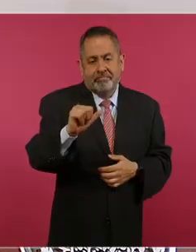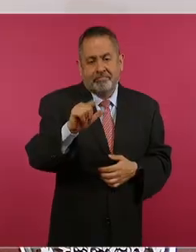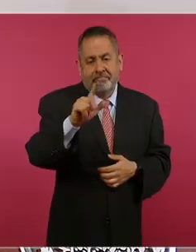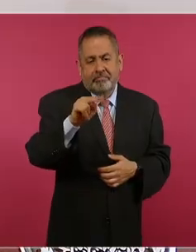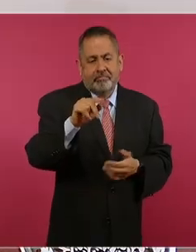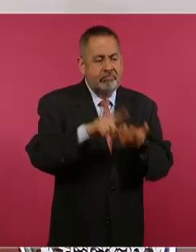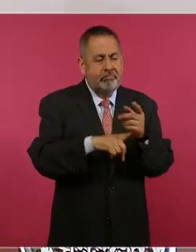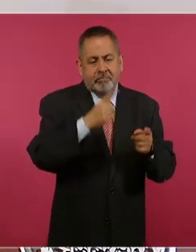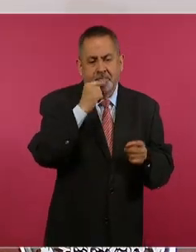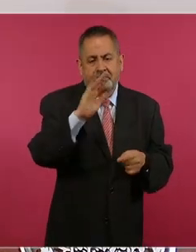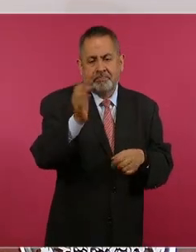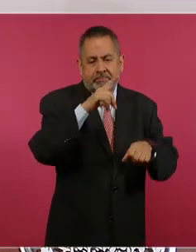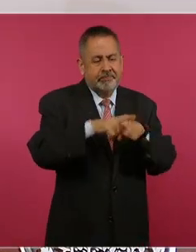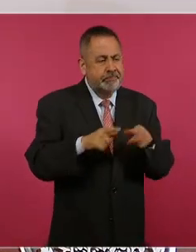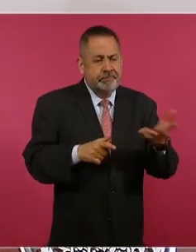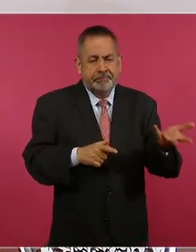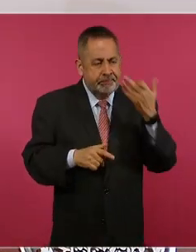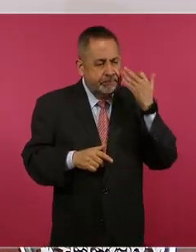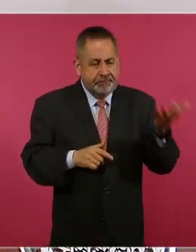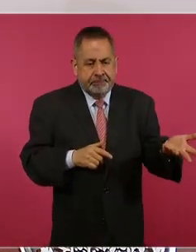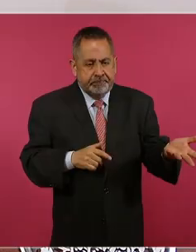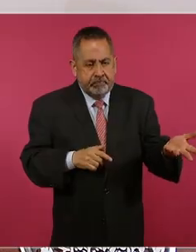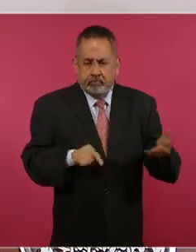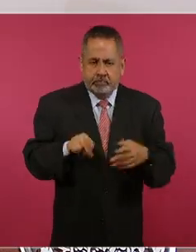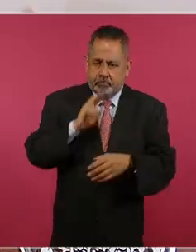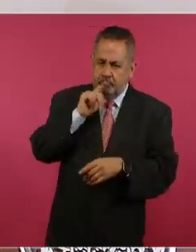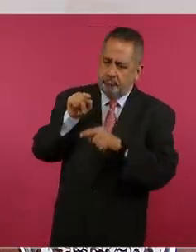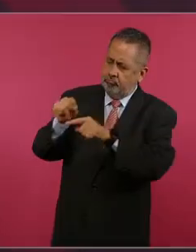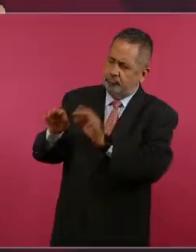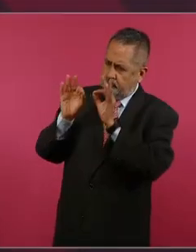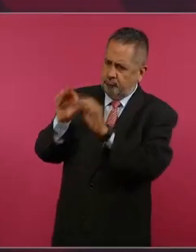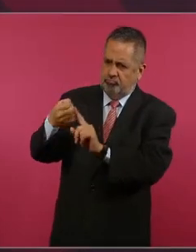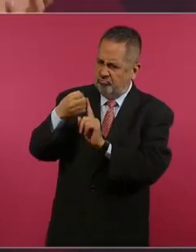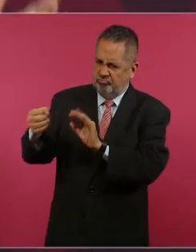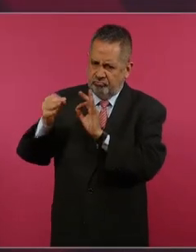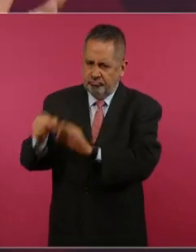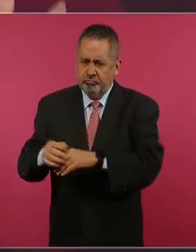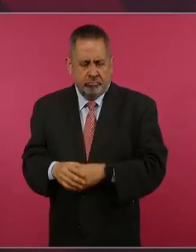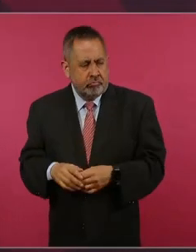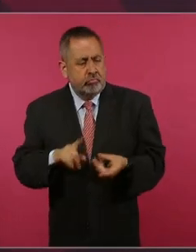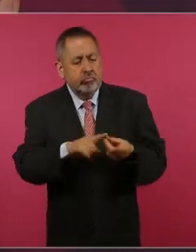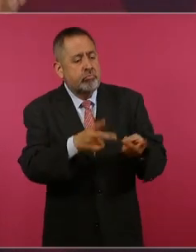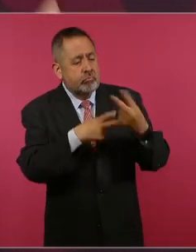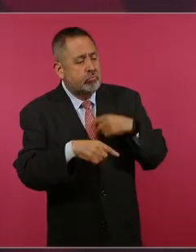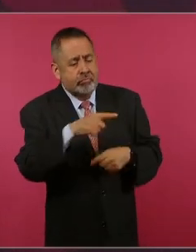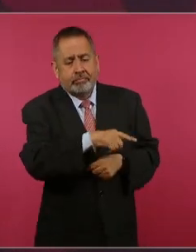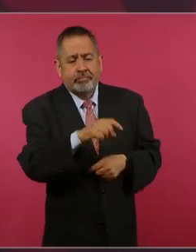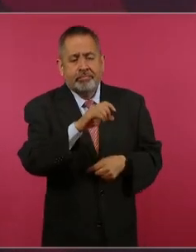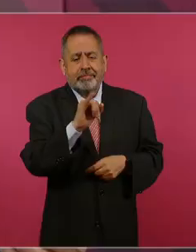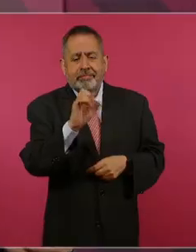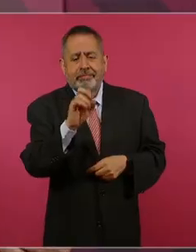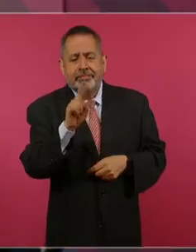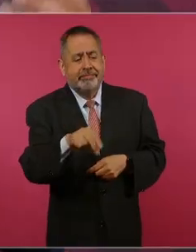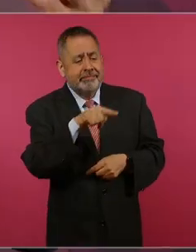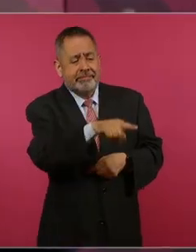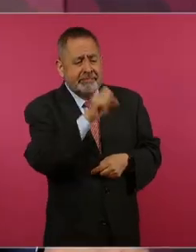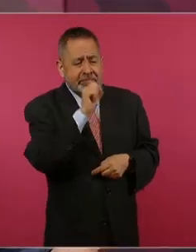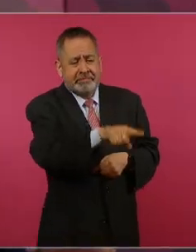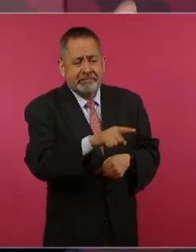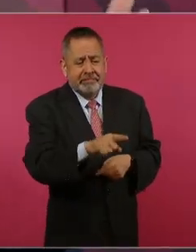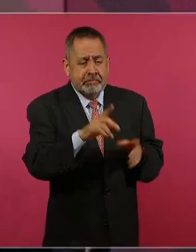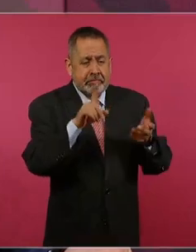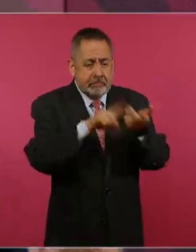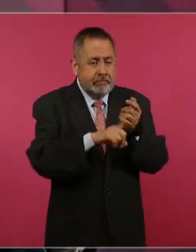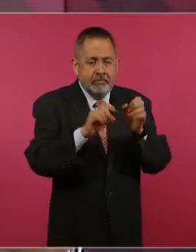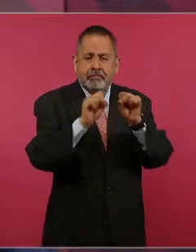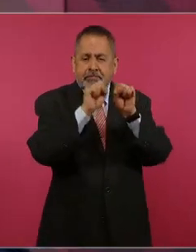de la Policía Federal. ¿De dónde surgió García Luna? Del CISEN, del sistema de